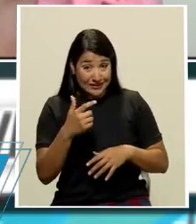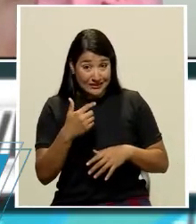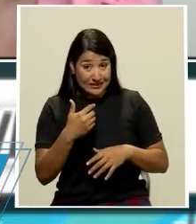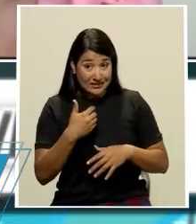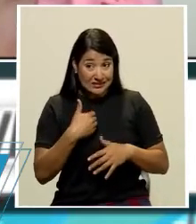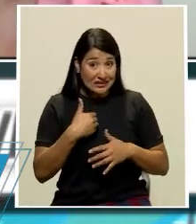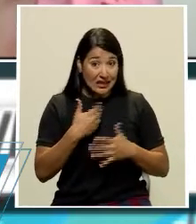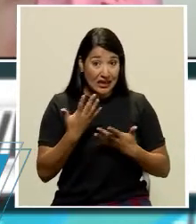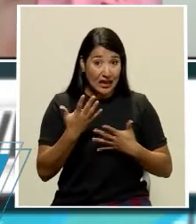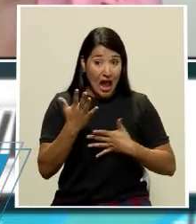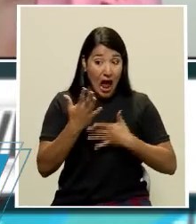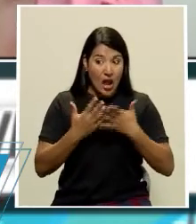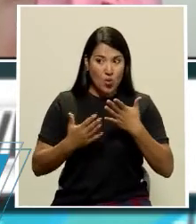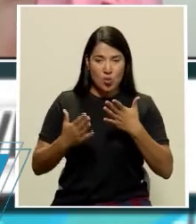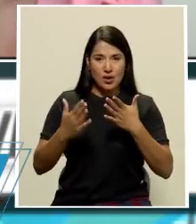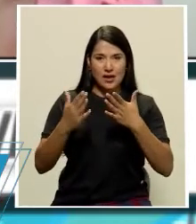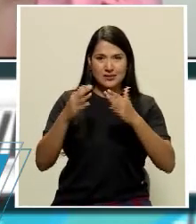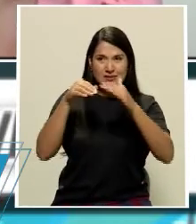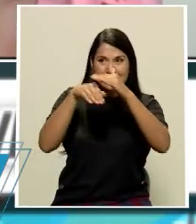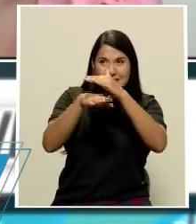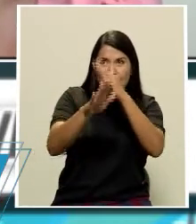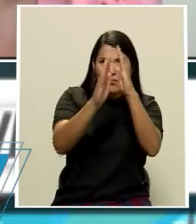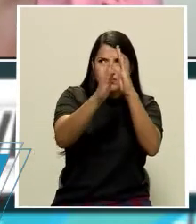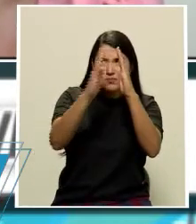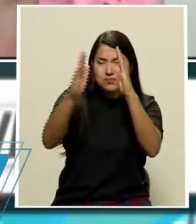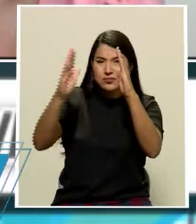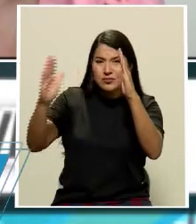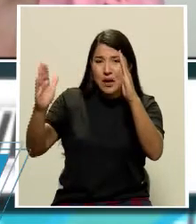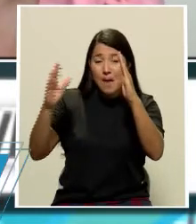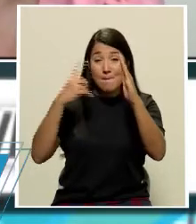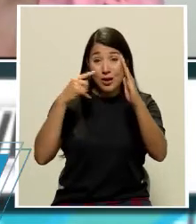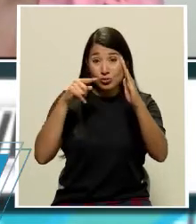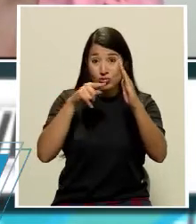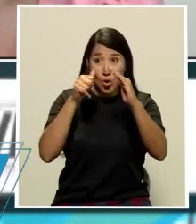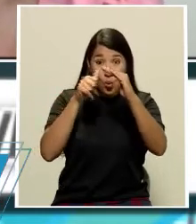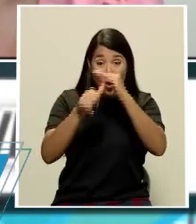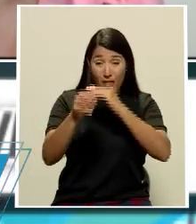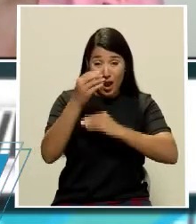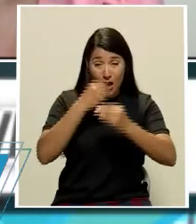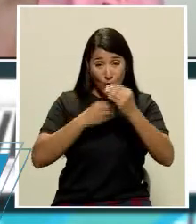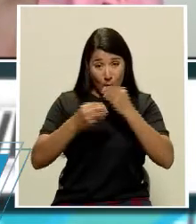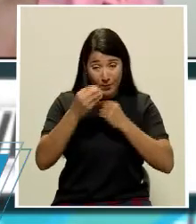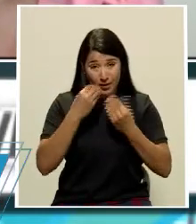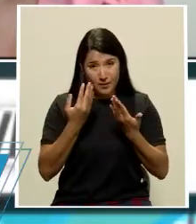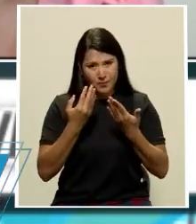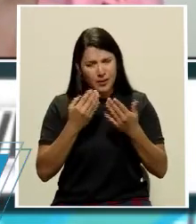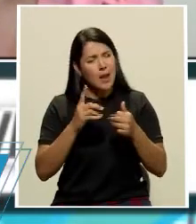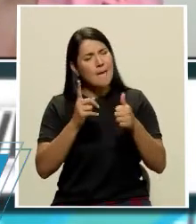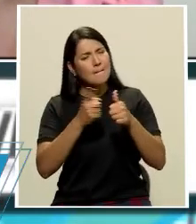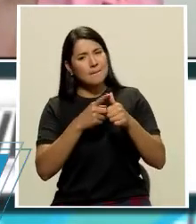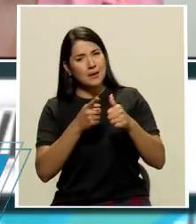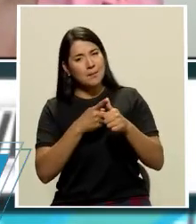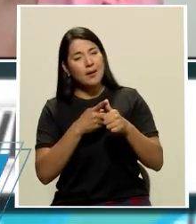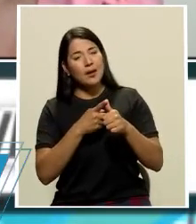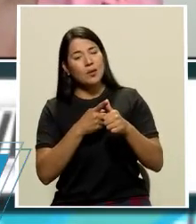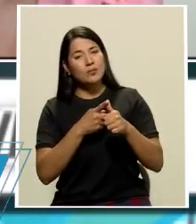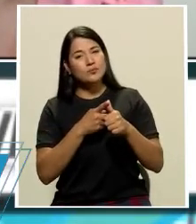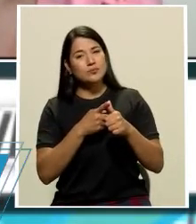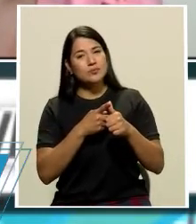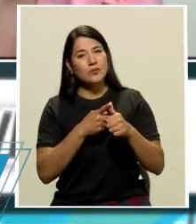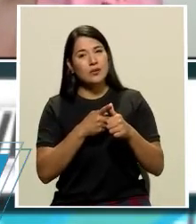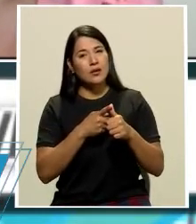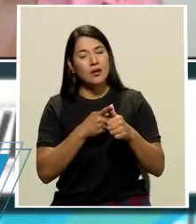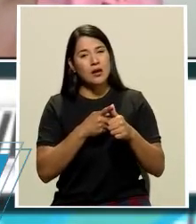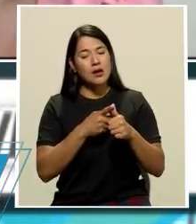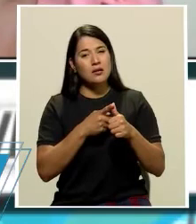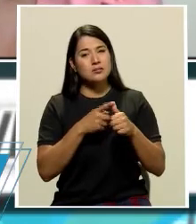unos depósitos, unos lugares en donde ustedes acopian esto. Empecemos por